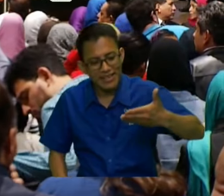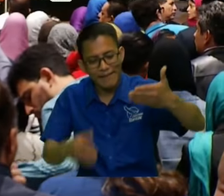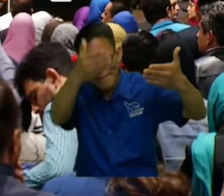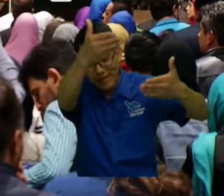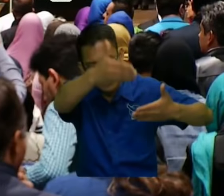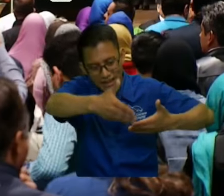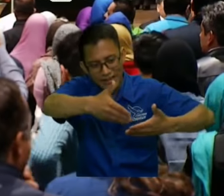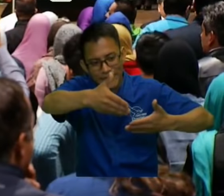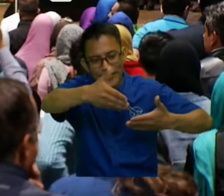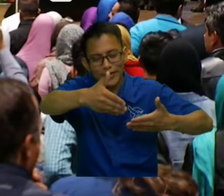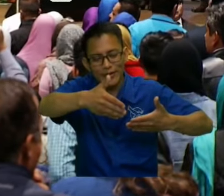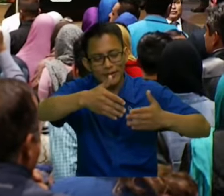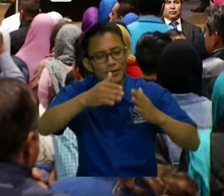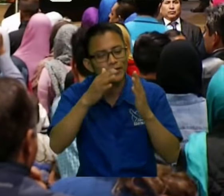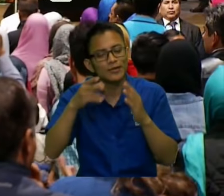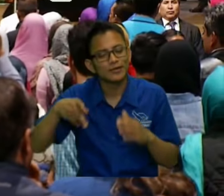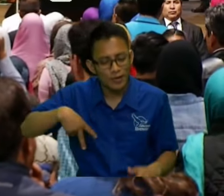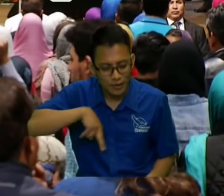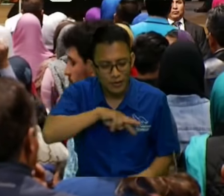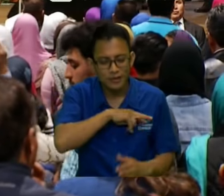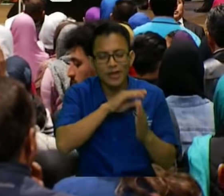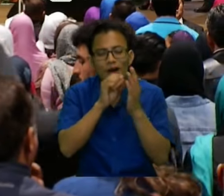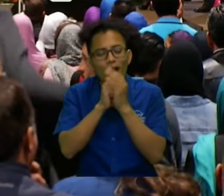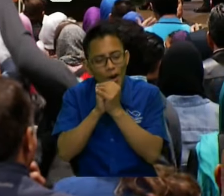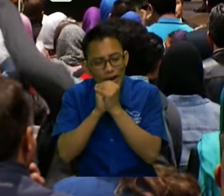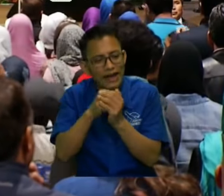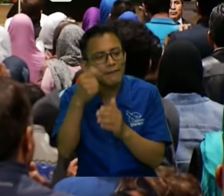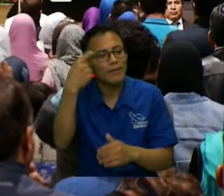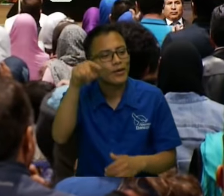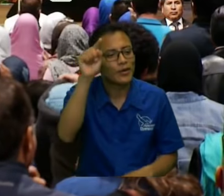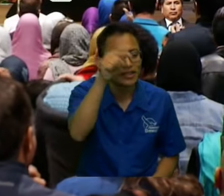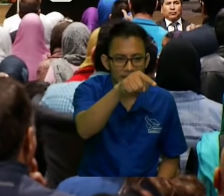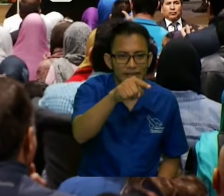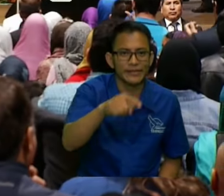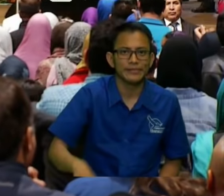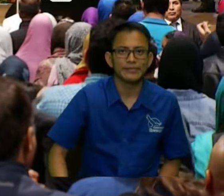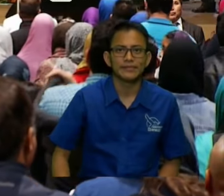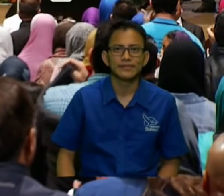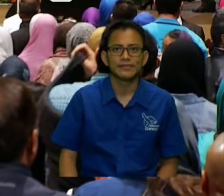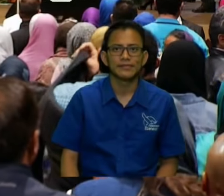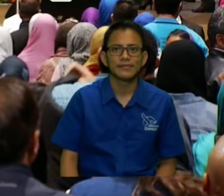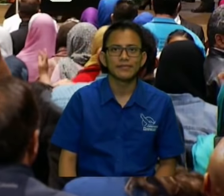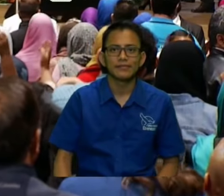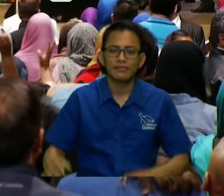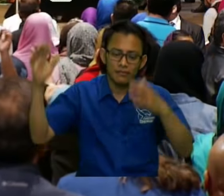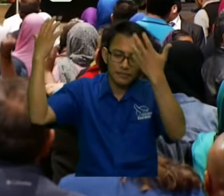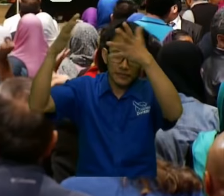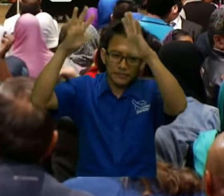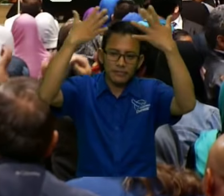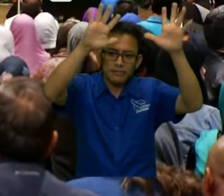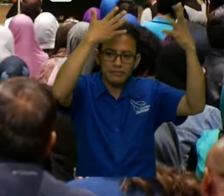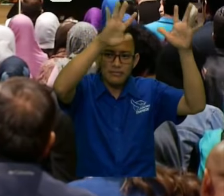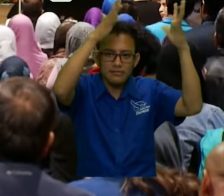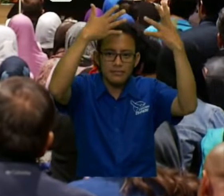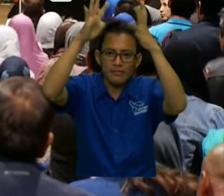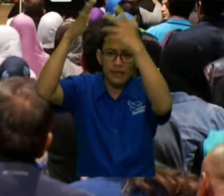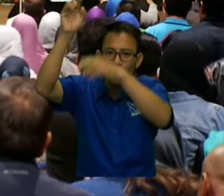Bienvenido, vamos a orar por ti. Si hay alguien más, lo vamos a hacer también hoy. Hoy es un día de